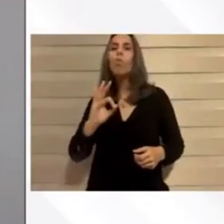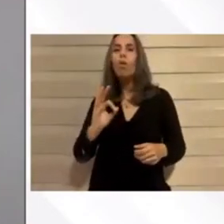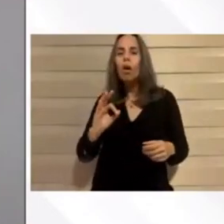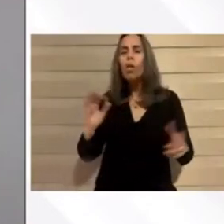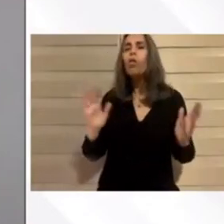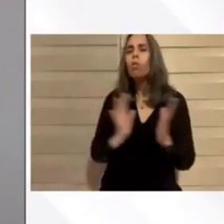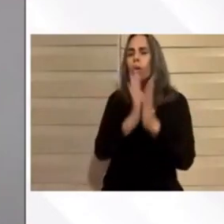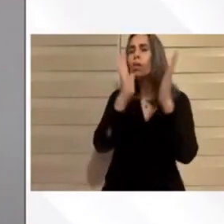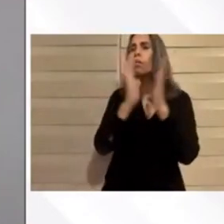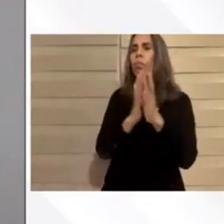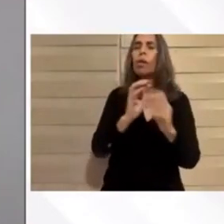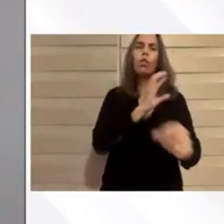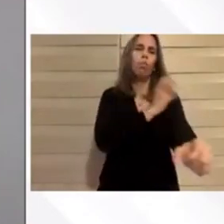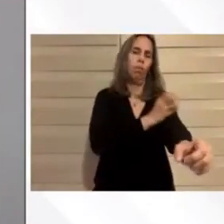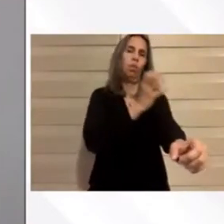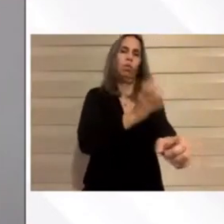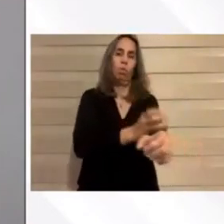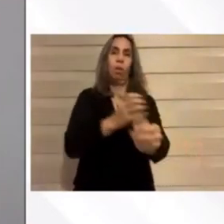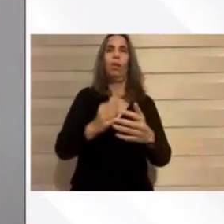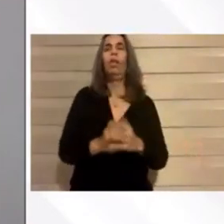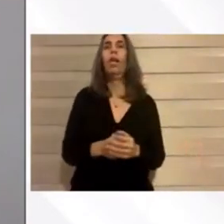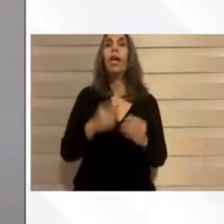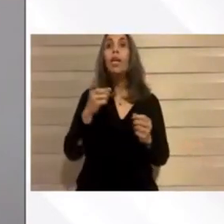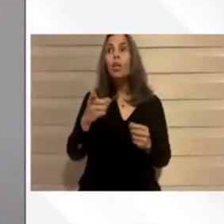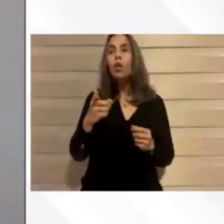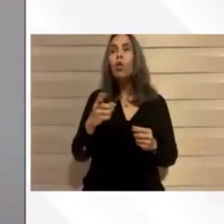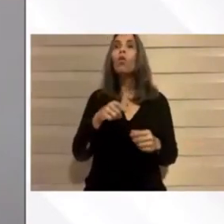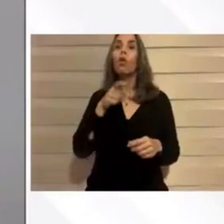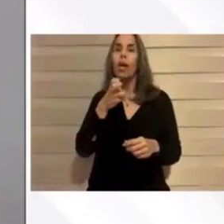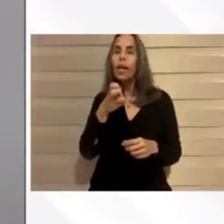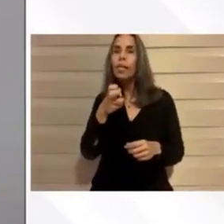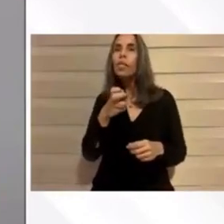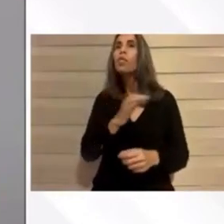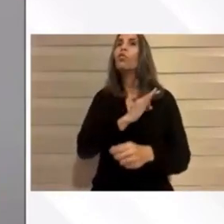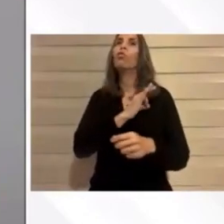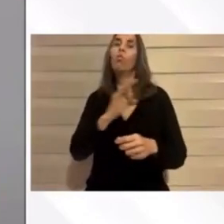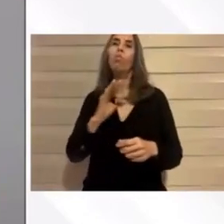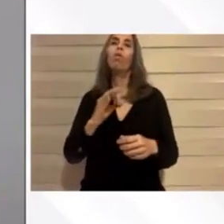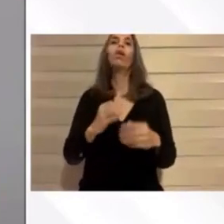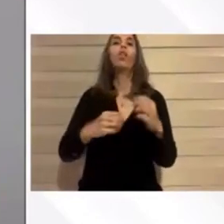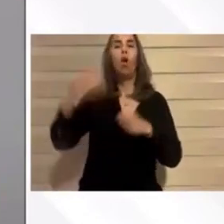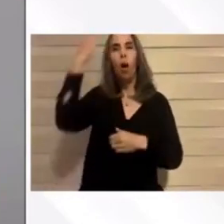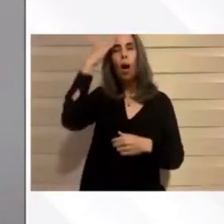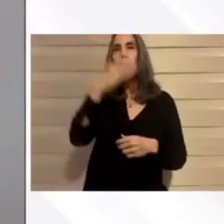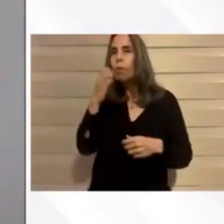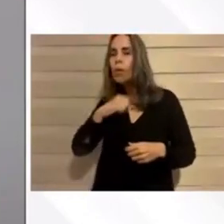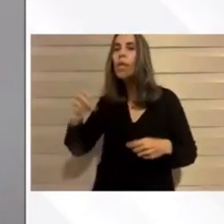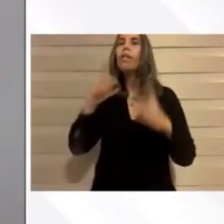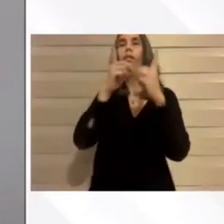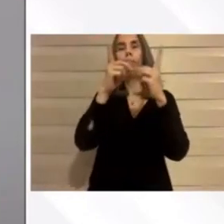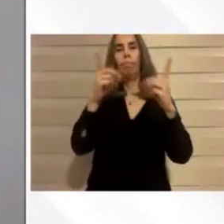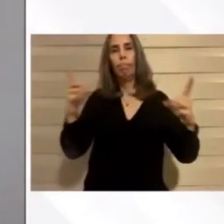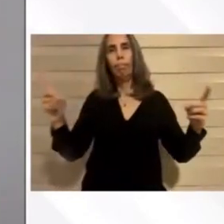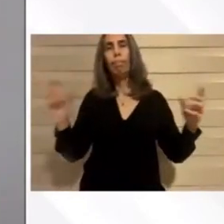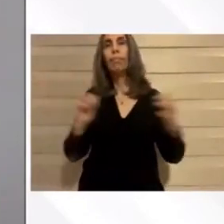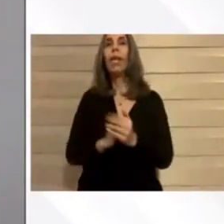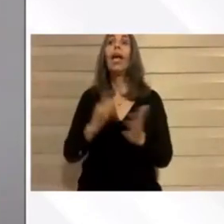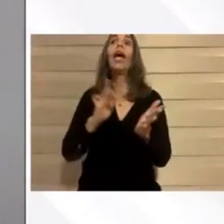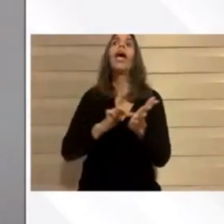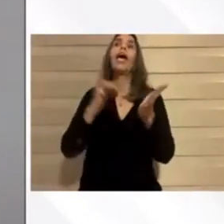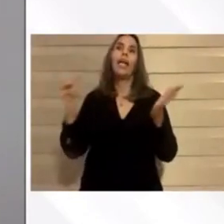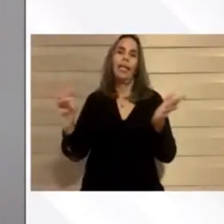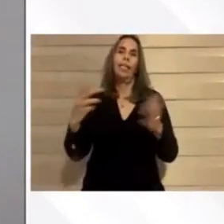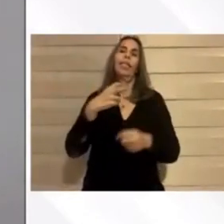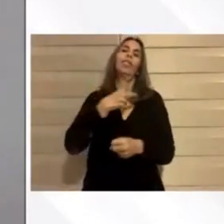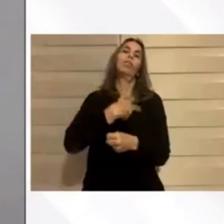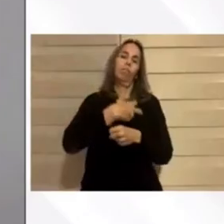que potencialice dichas habilidades. Cuento con el apoyo incondicional de mi familia. Agradezco de antemano la invitación a este panel y tengo el honor